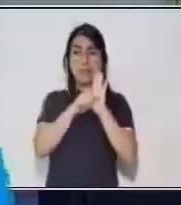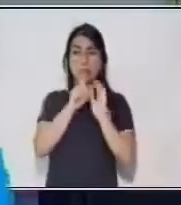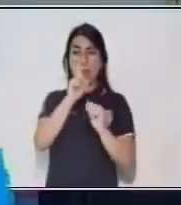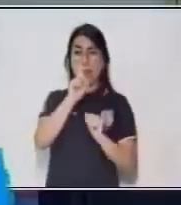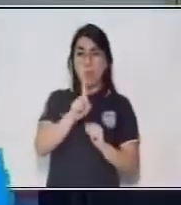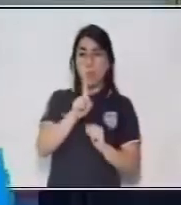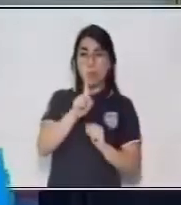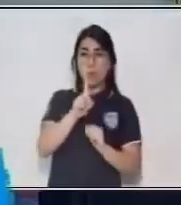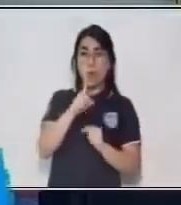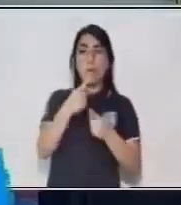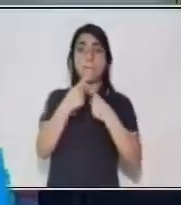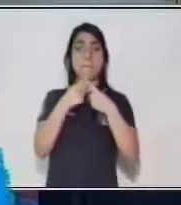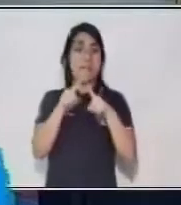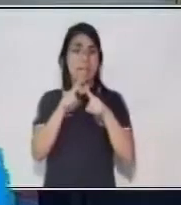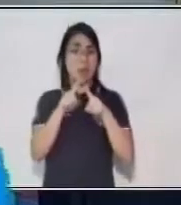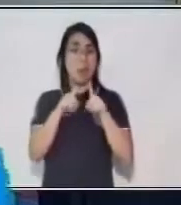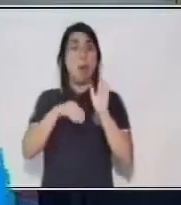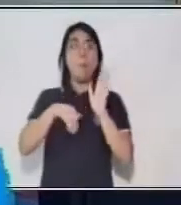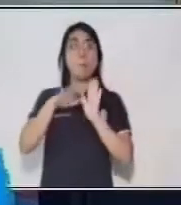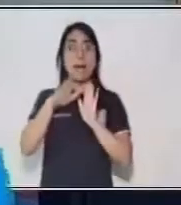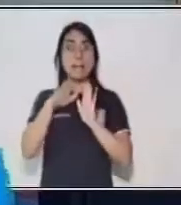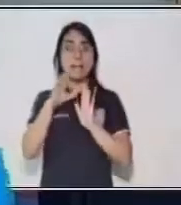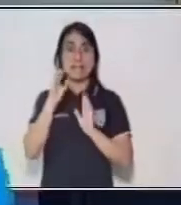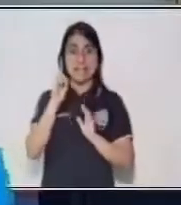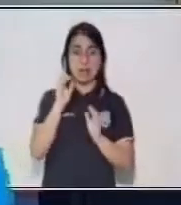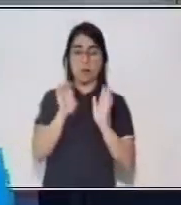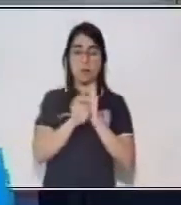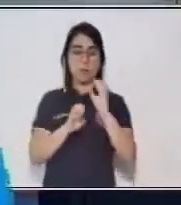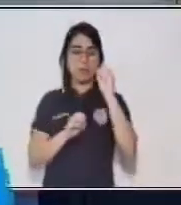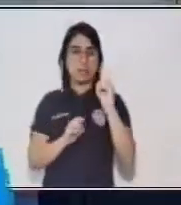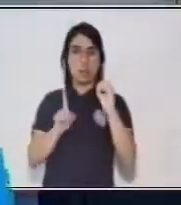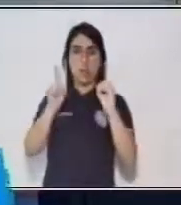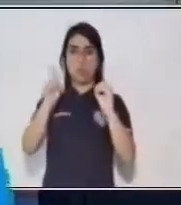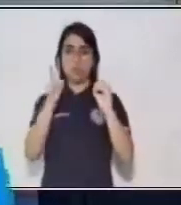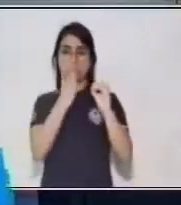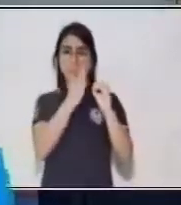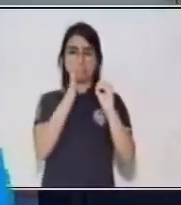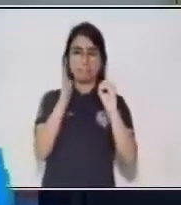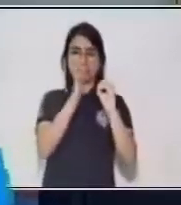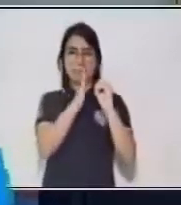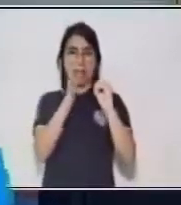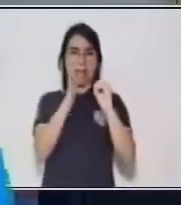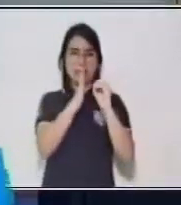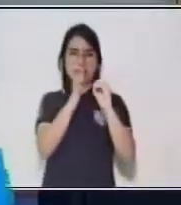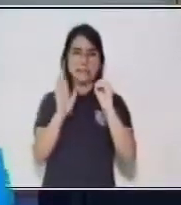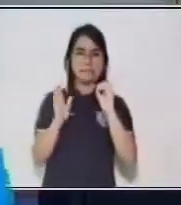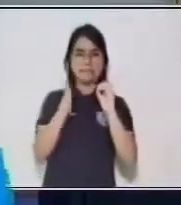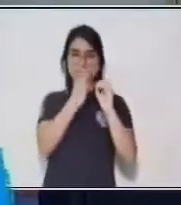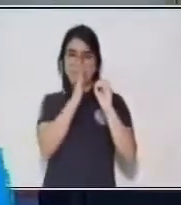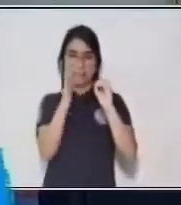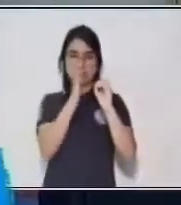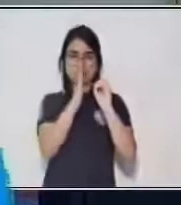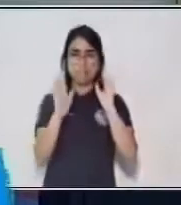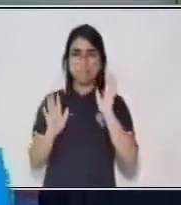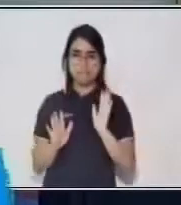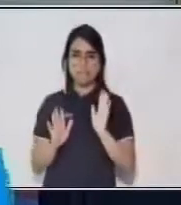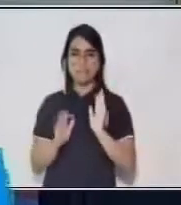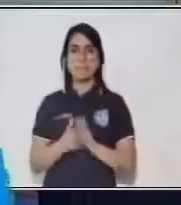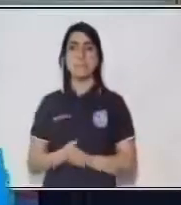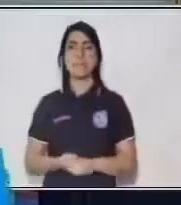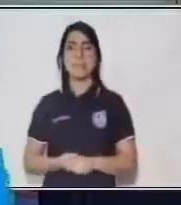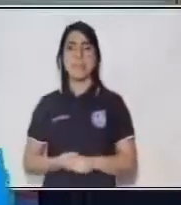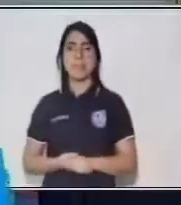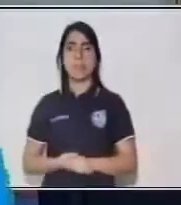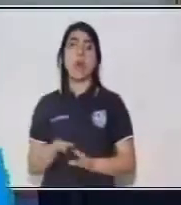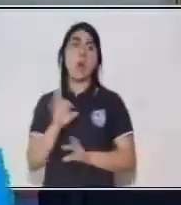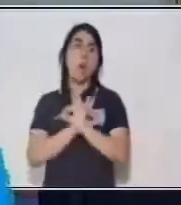a 0. Entonces, si está entre 0 y 1, hablemoslo más puntualmente, cuando sea un número